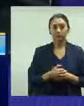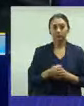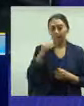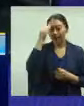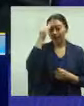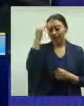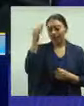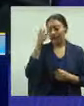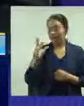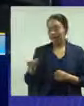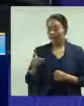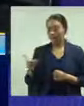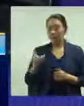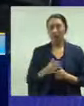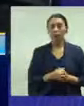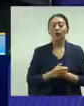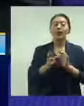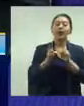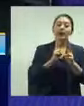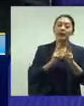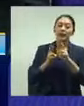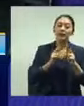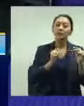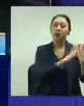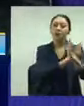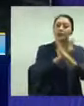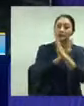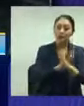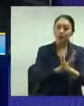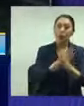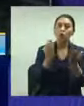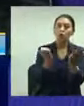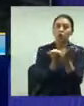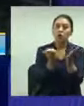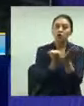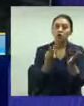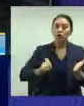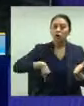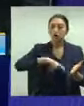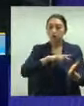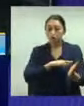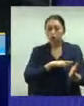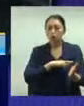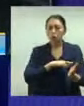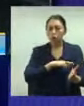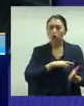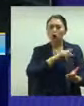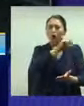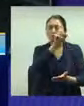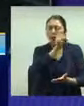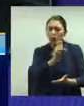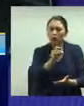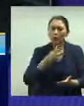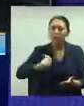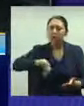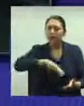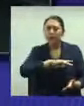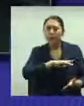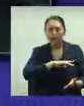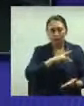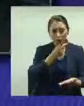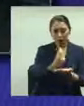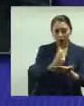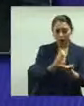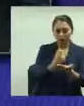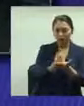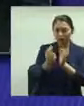Gracias, señor diputado. Sí, en relación al seguro escolar, pues nosotros hicimos el planteamiento al Ministerio de Finanzas